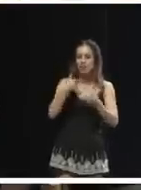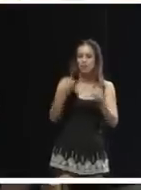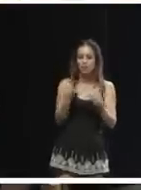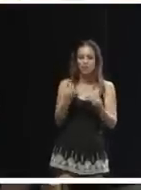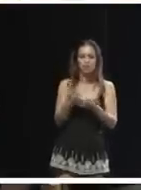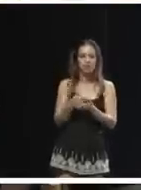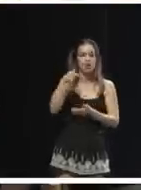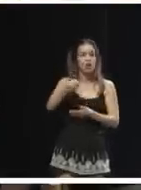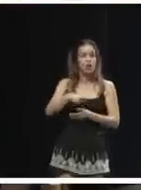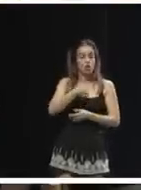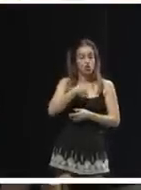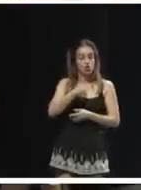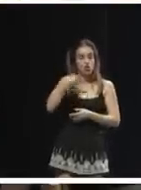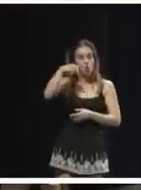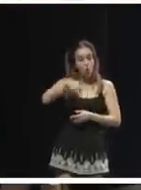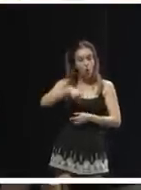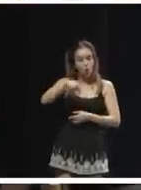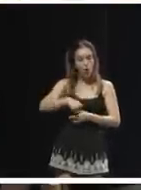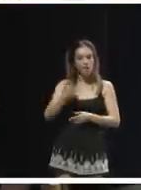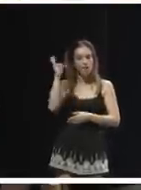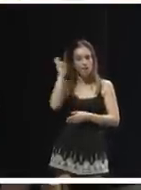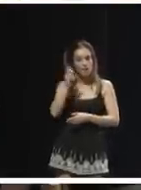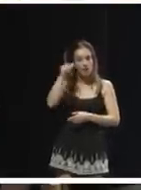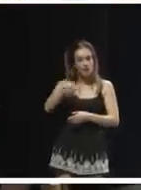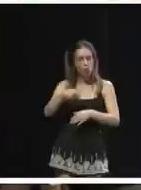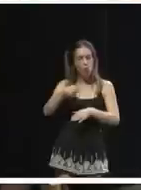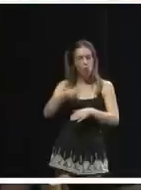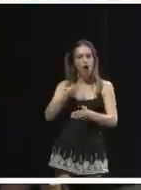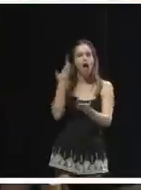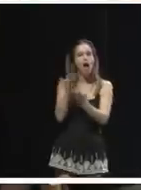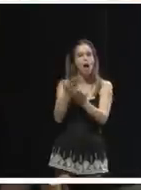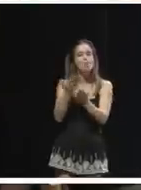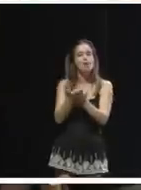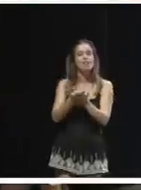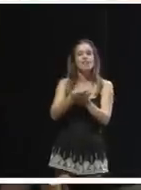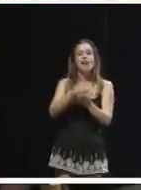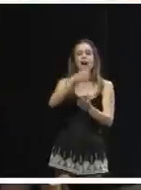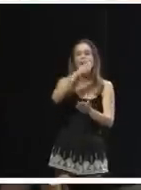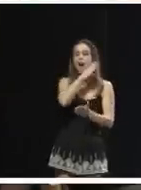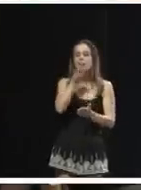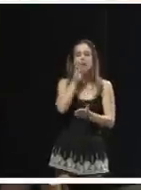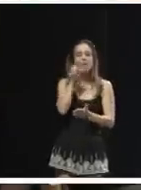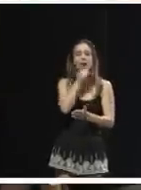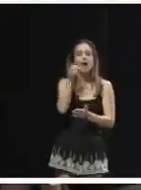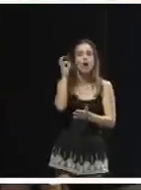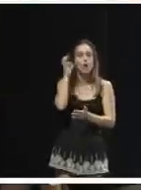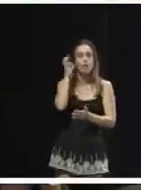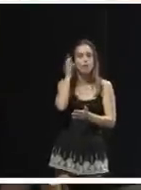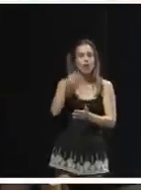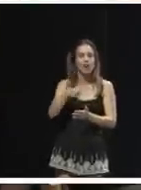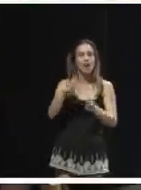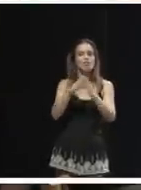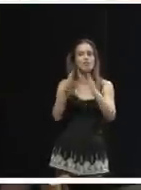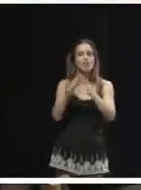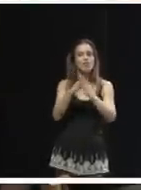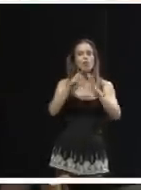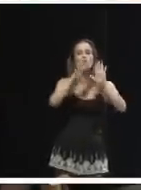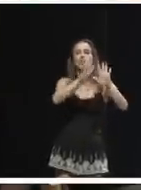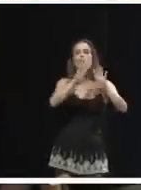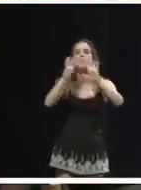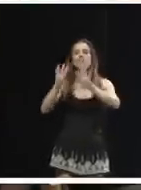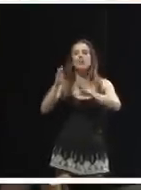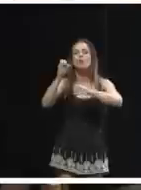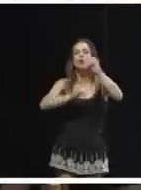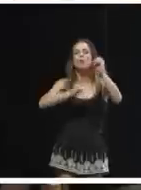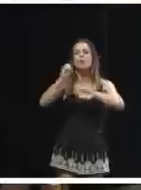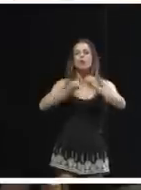apelar a las madres y abuelas andaluzas, pero también al feminismo del 99%. Vengo